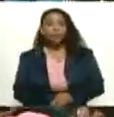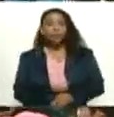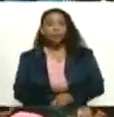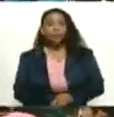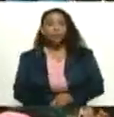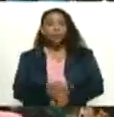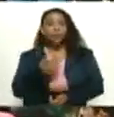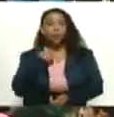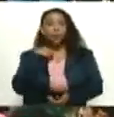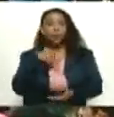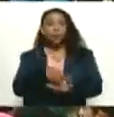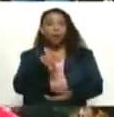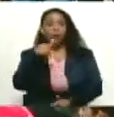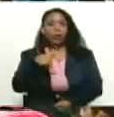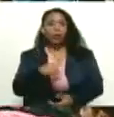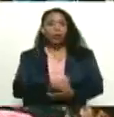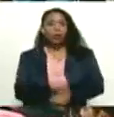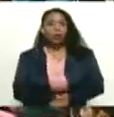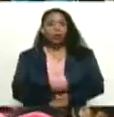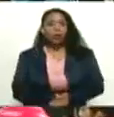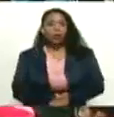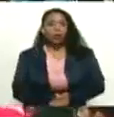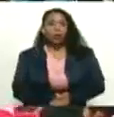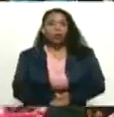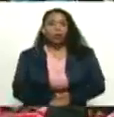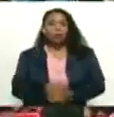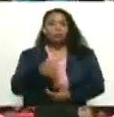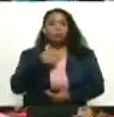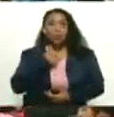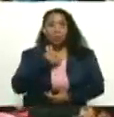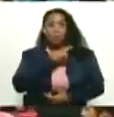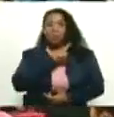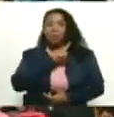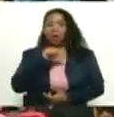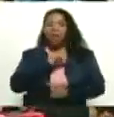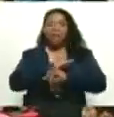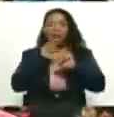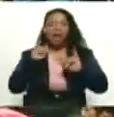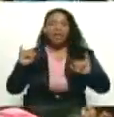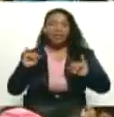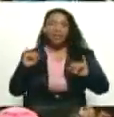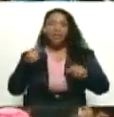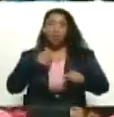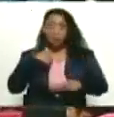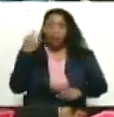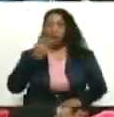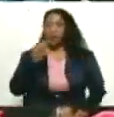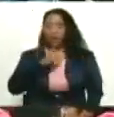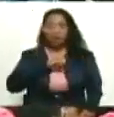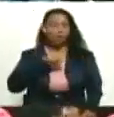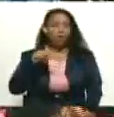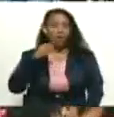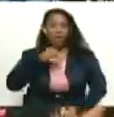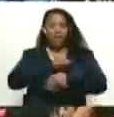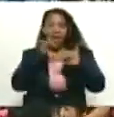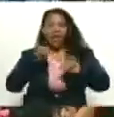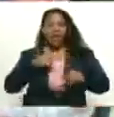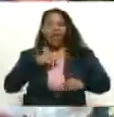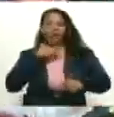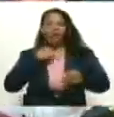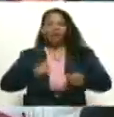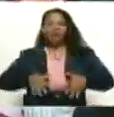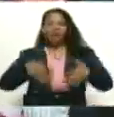He venido aquí y me voy feliz. De verdad me voy feliz. Me voy lleno de